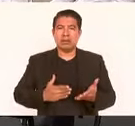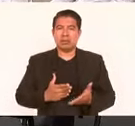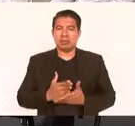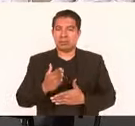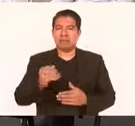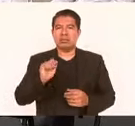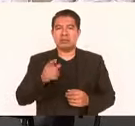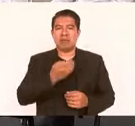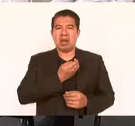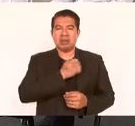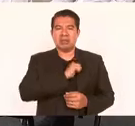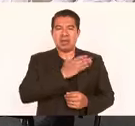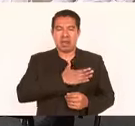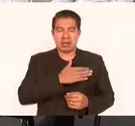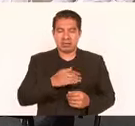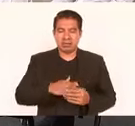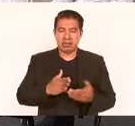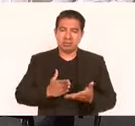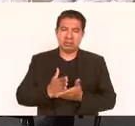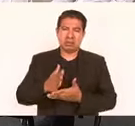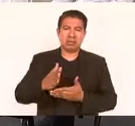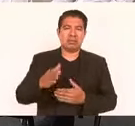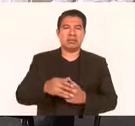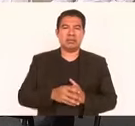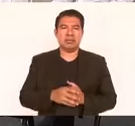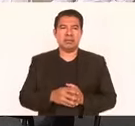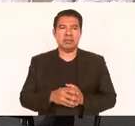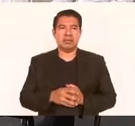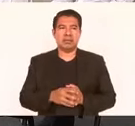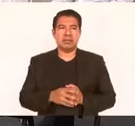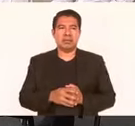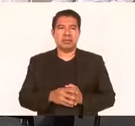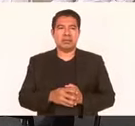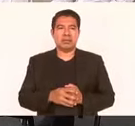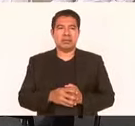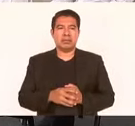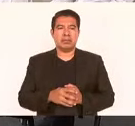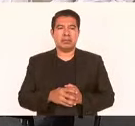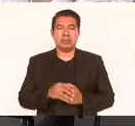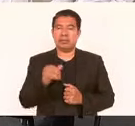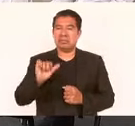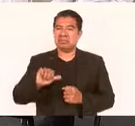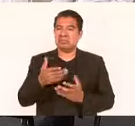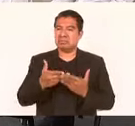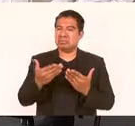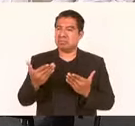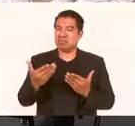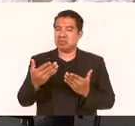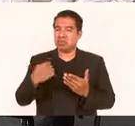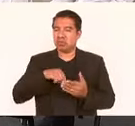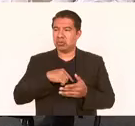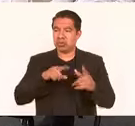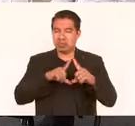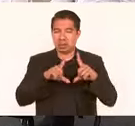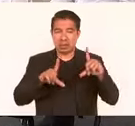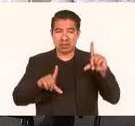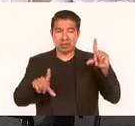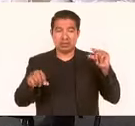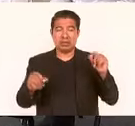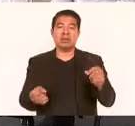invasores españoles, se calcula que en lo que hoy es nuestro país habían